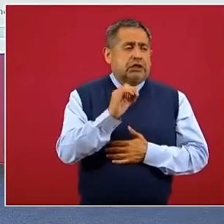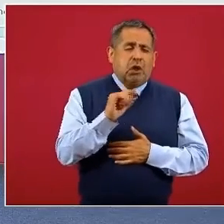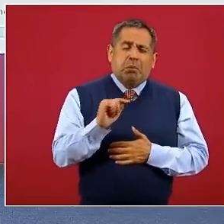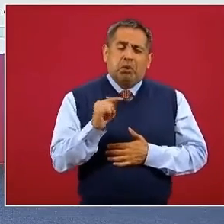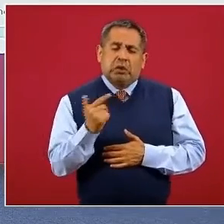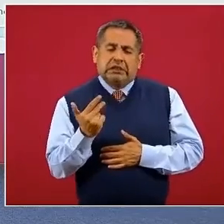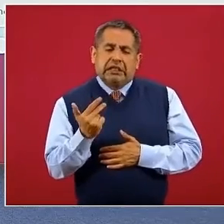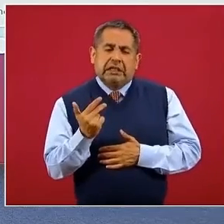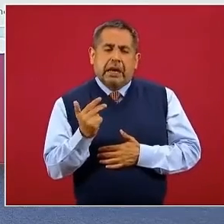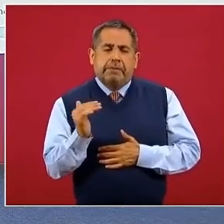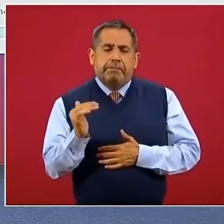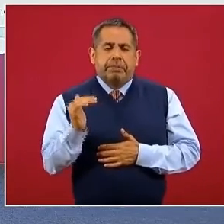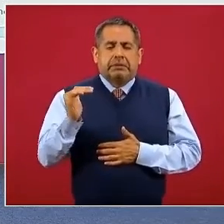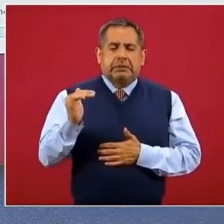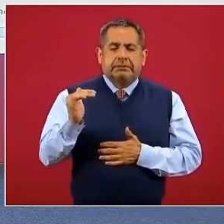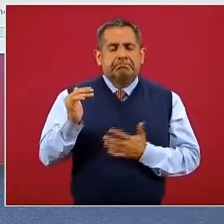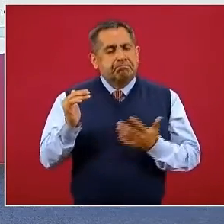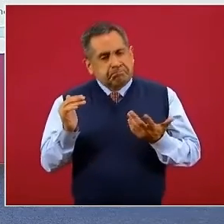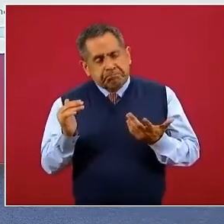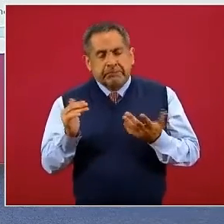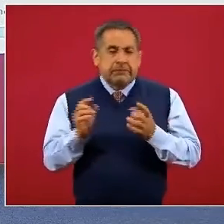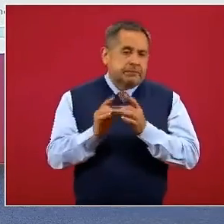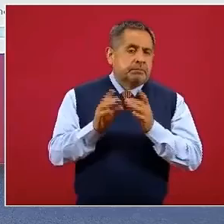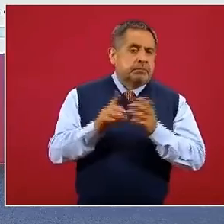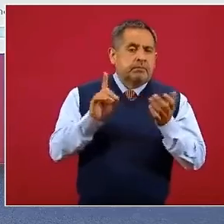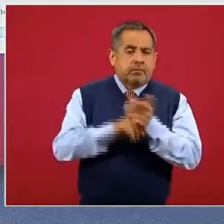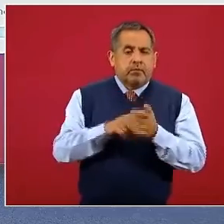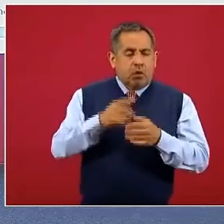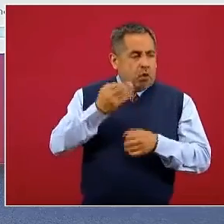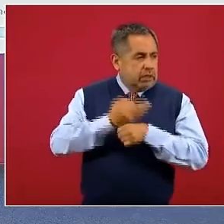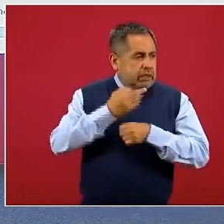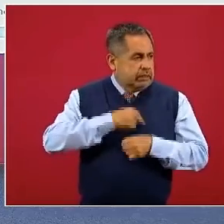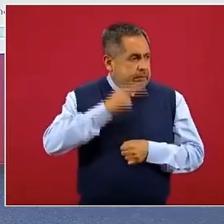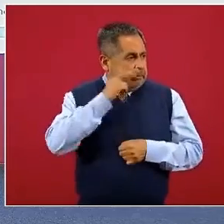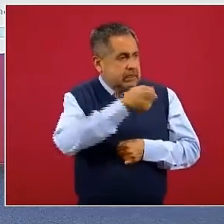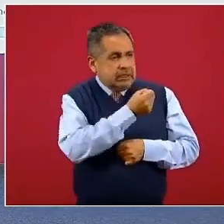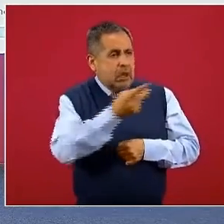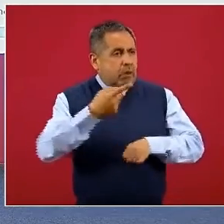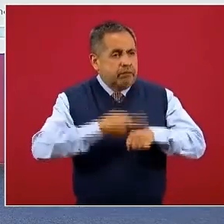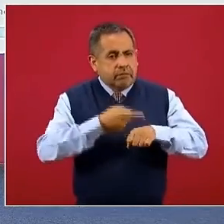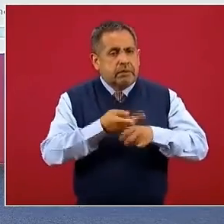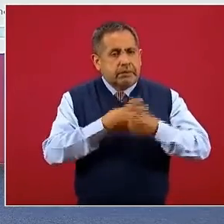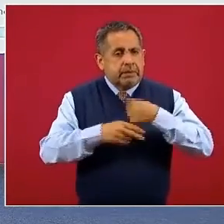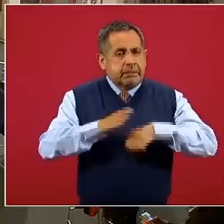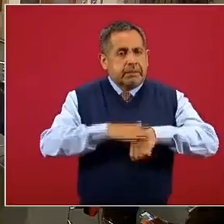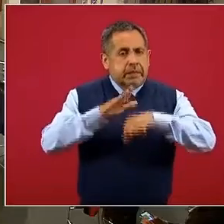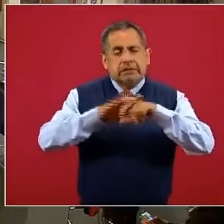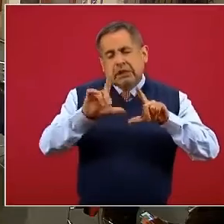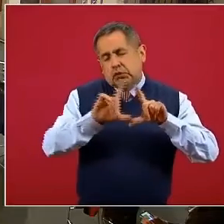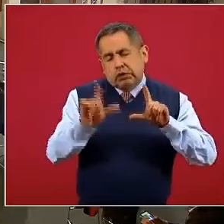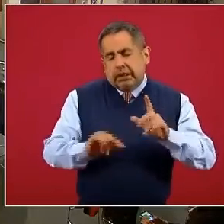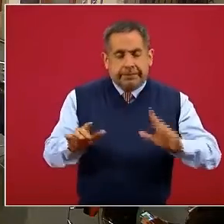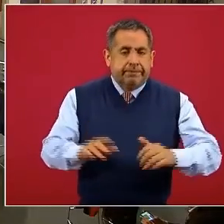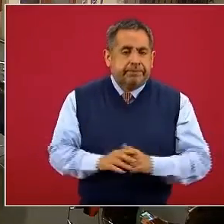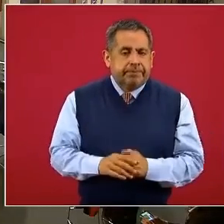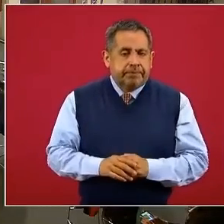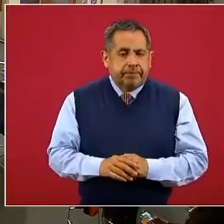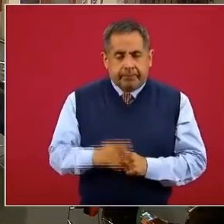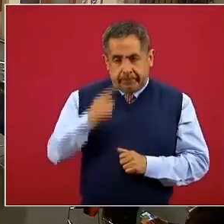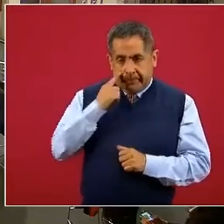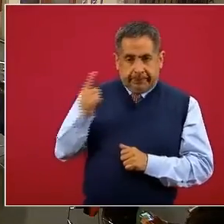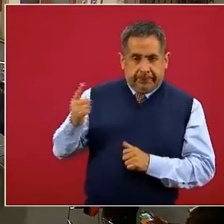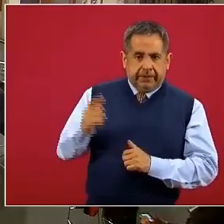0.7, lo cual lógicamente es congruente con los incrementos que hemos visto en las últimas semanas a nivel nacional. Si vemos la